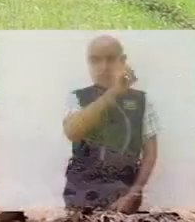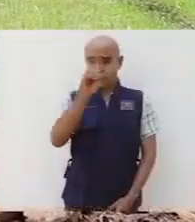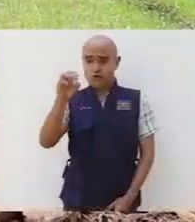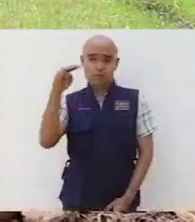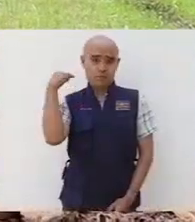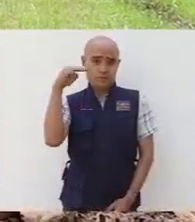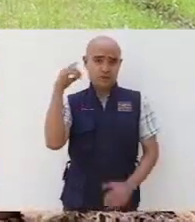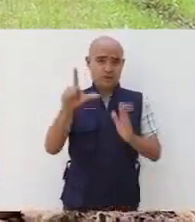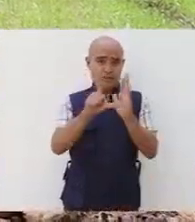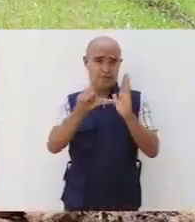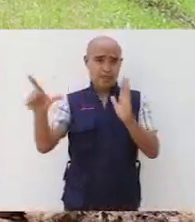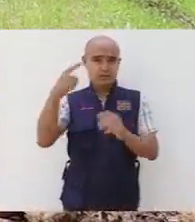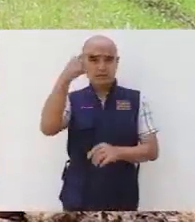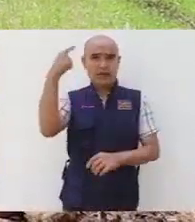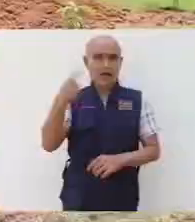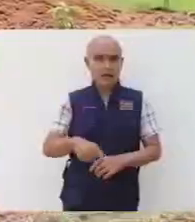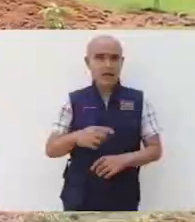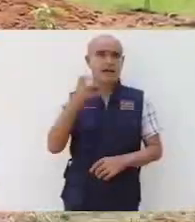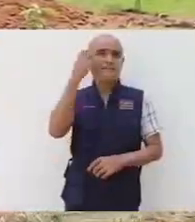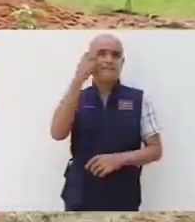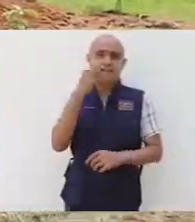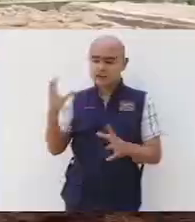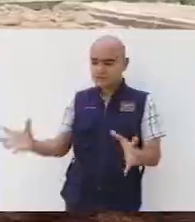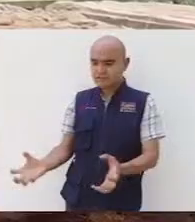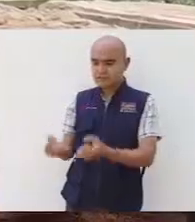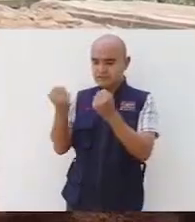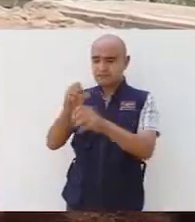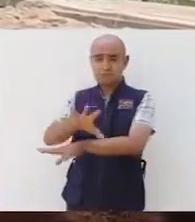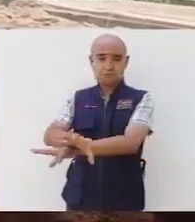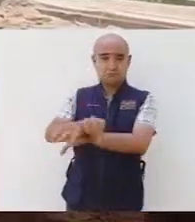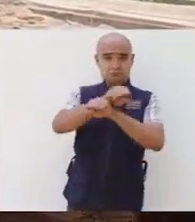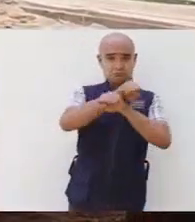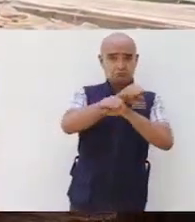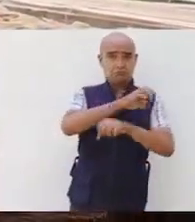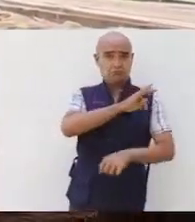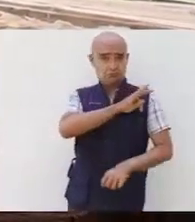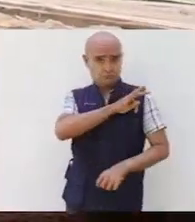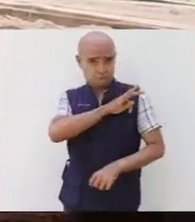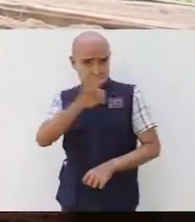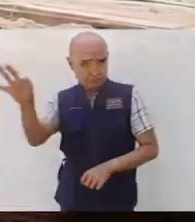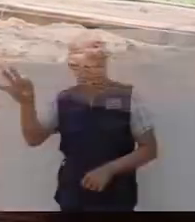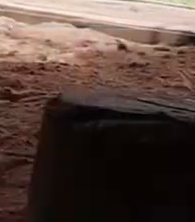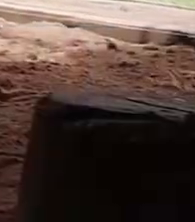cuando en compañía de un equipo de médicos veterinarios y especialistas en el manejo de este tipo de felinos,